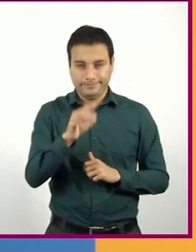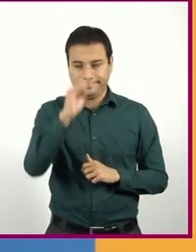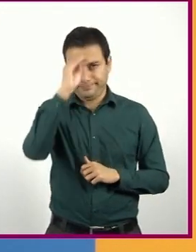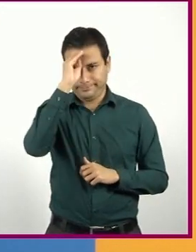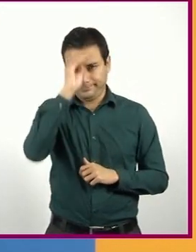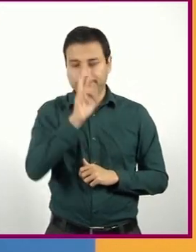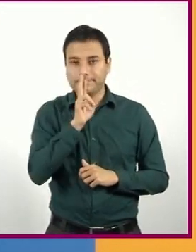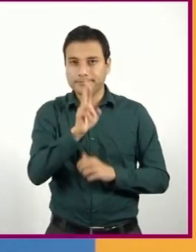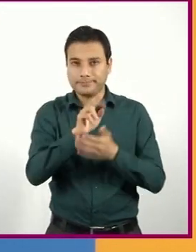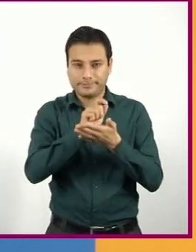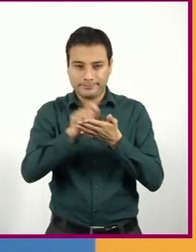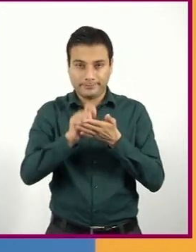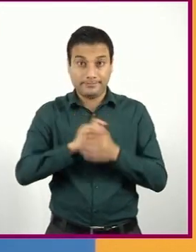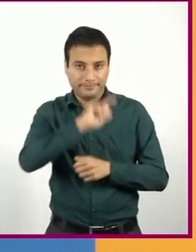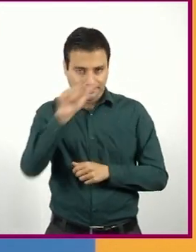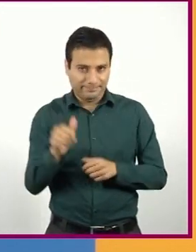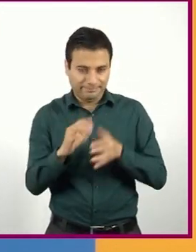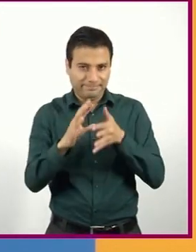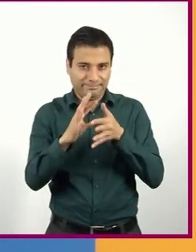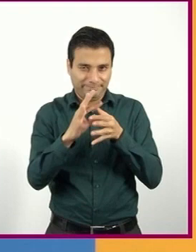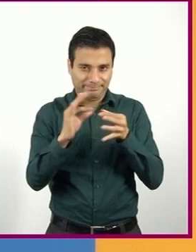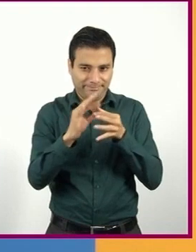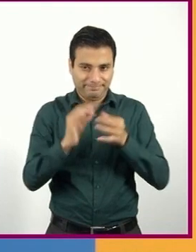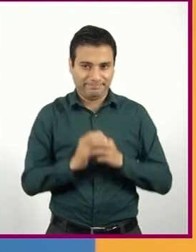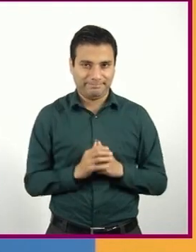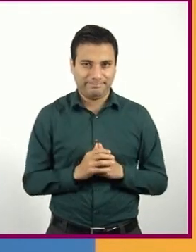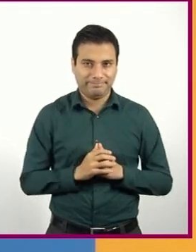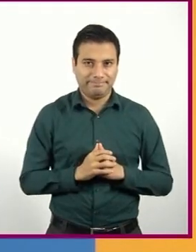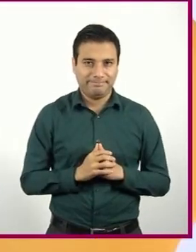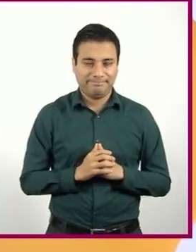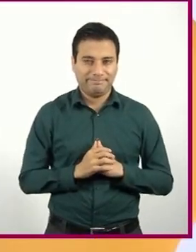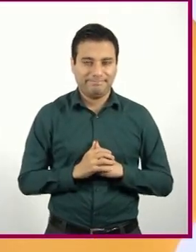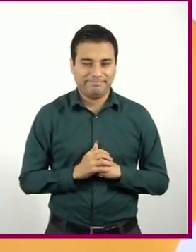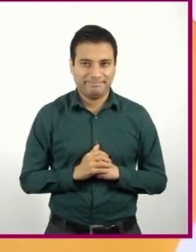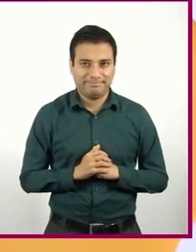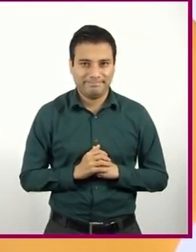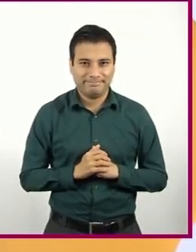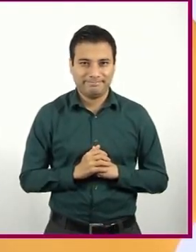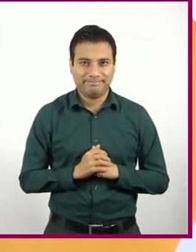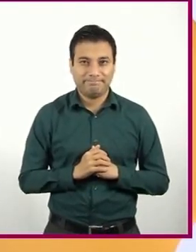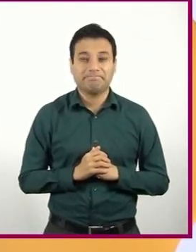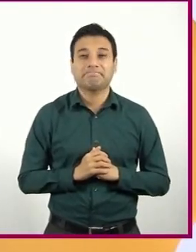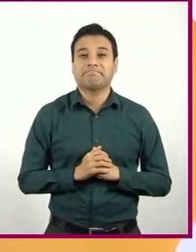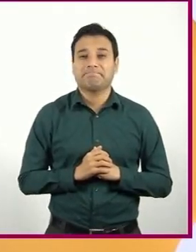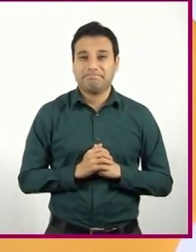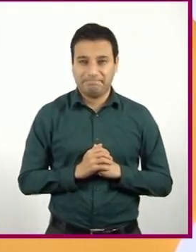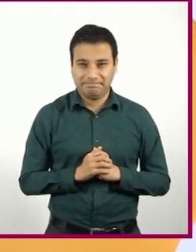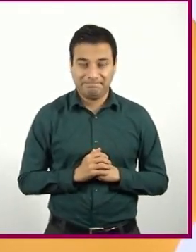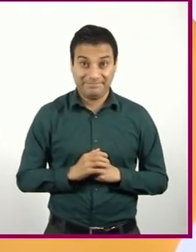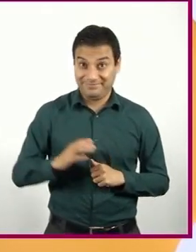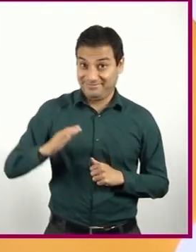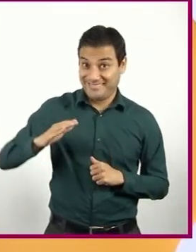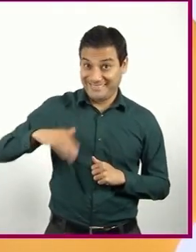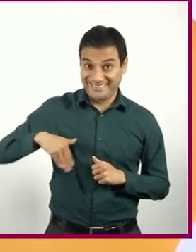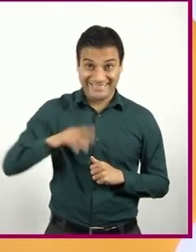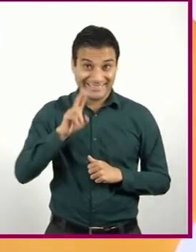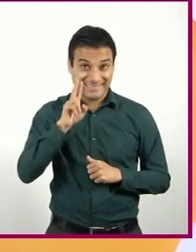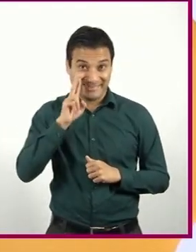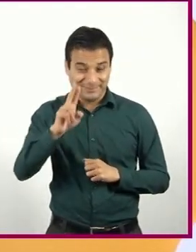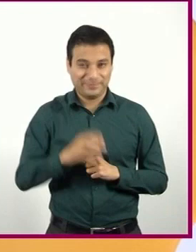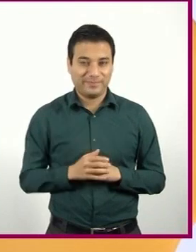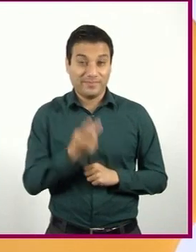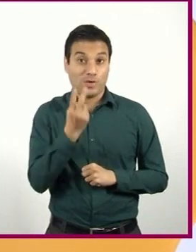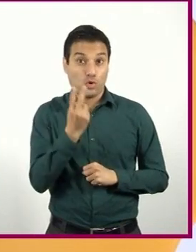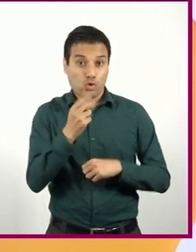su cuaderno y más adelante podrán verificar su resultado. Como acabamos de analizar, entre dos